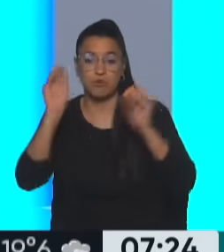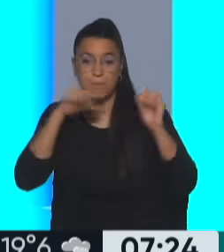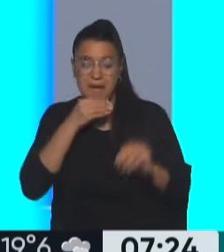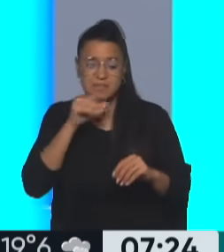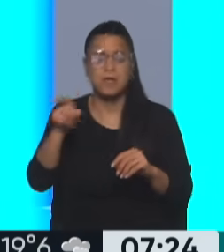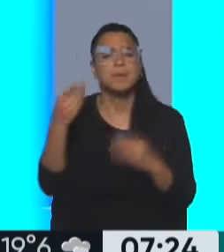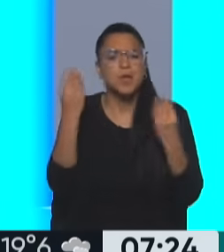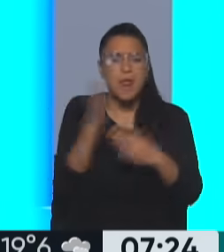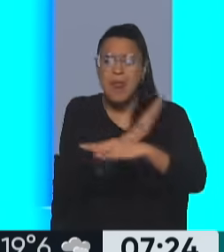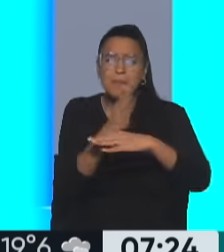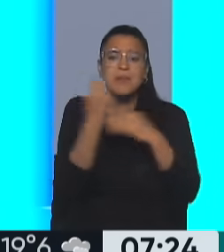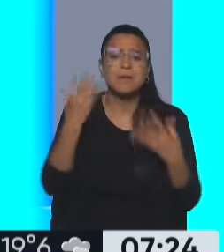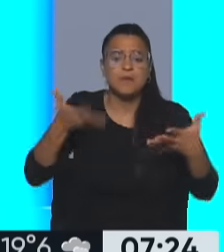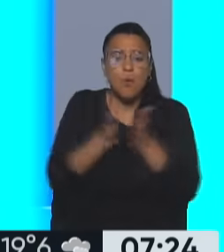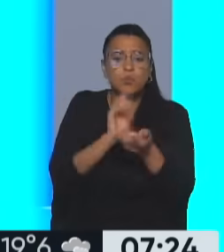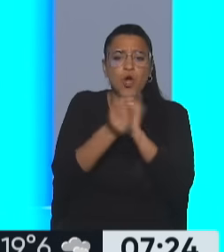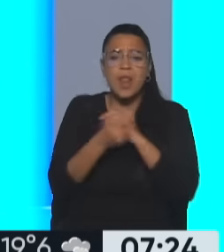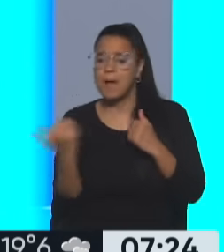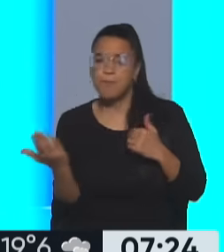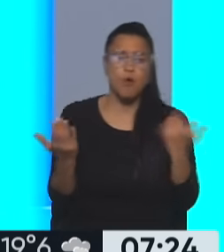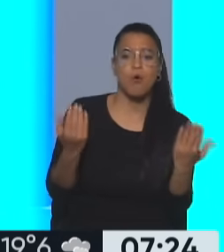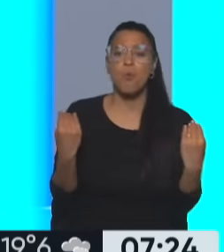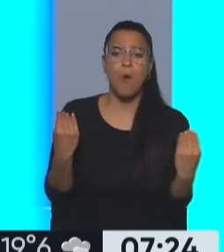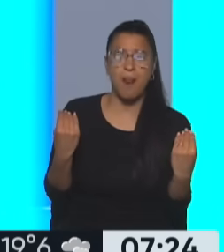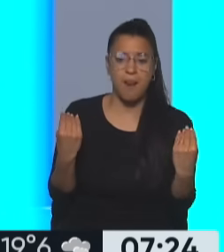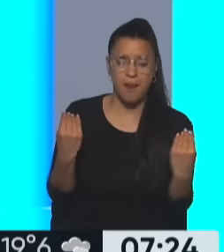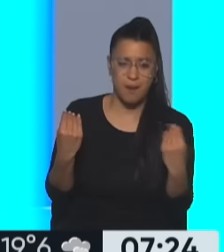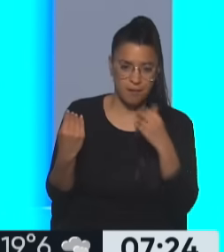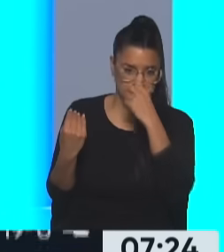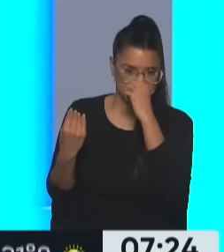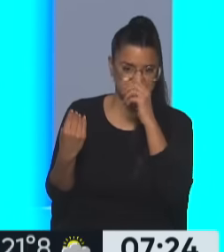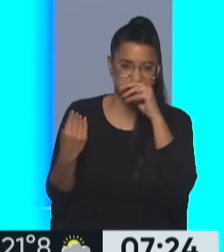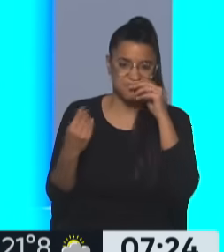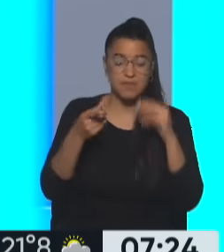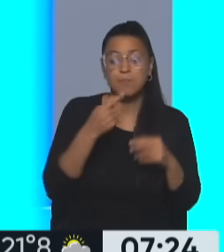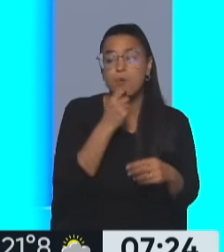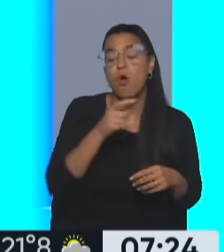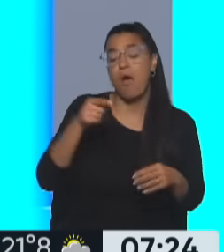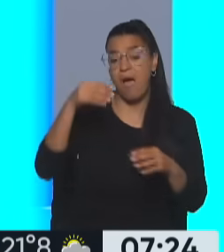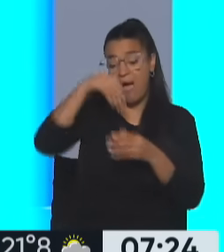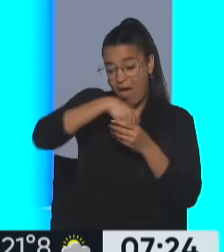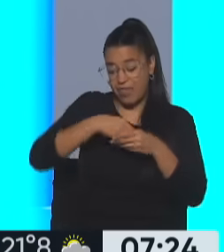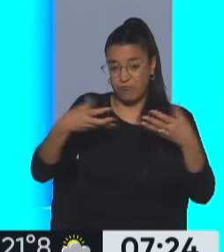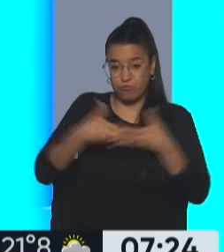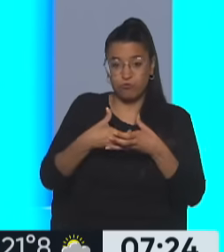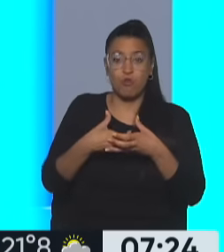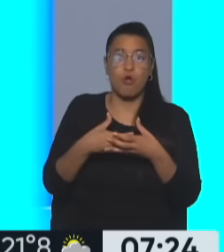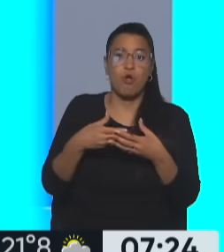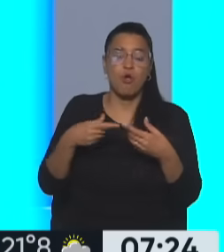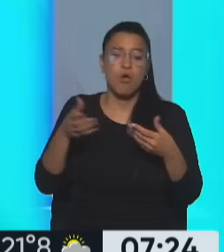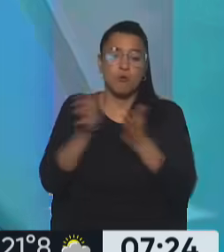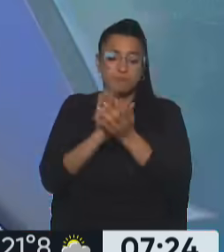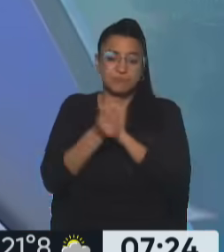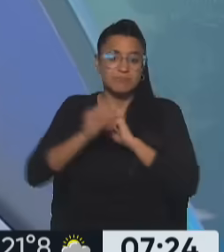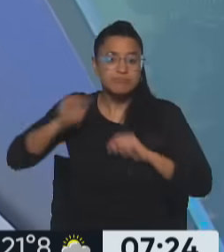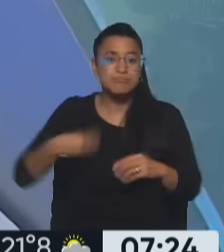¿qué es lo que va a pasar con Juntos por el Cambio? ¿Qué efecto va a generar la derrota hacia adentro de la coalición opositora, teniendo